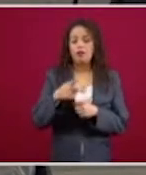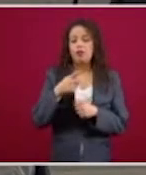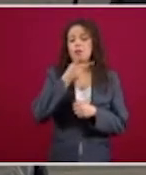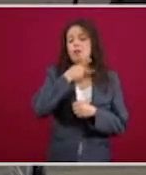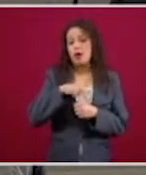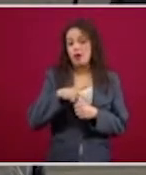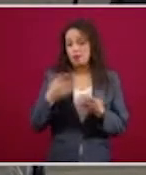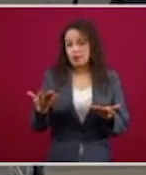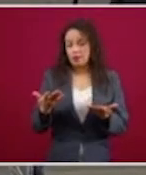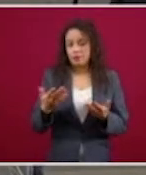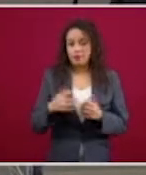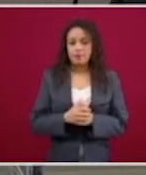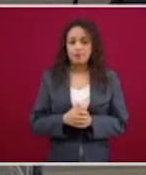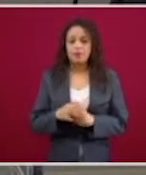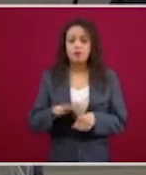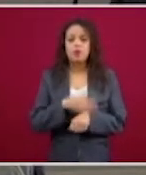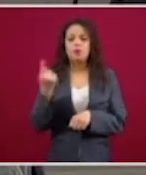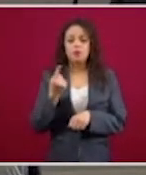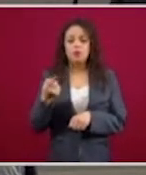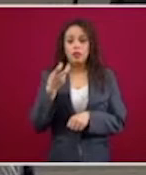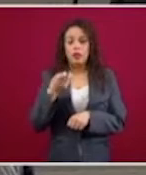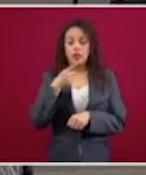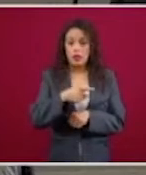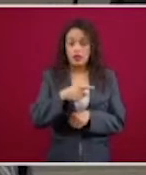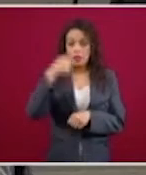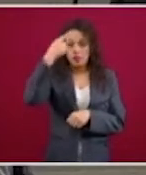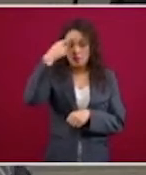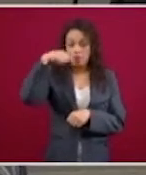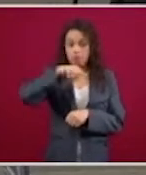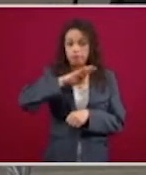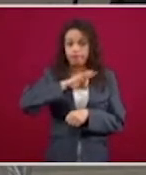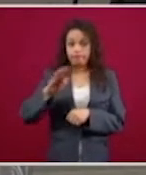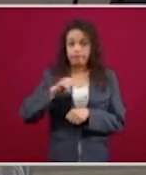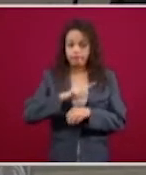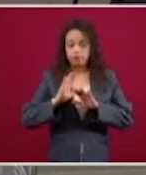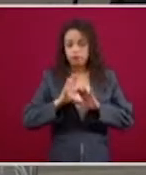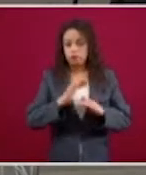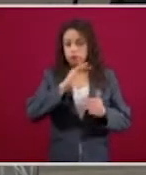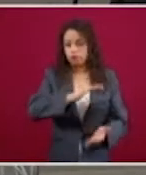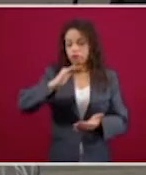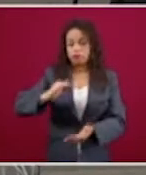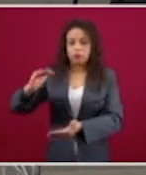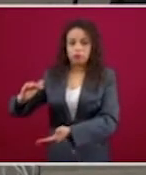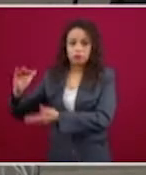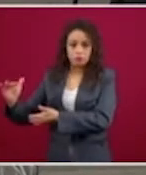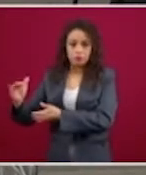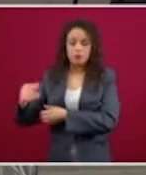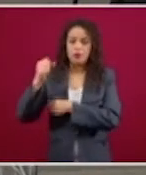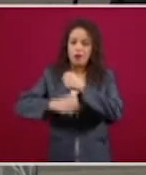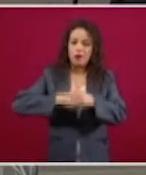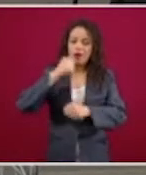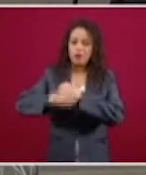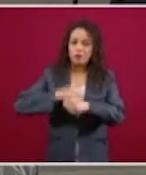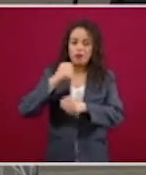inclusive la falta de capacidad de almacenamiento obligó en varios años, sobre todo